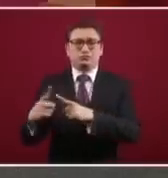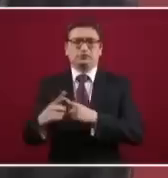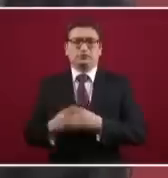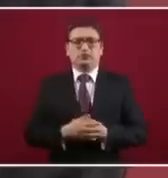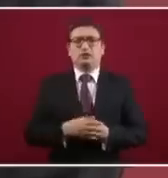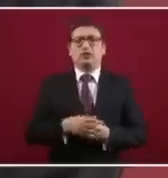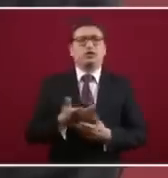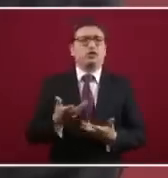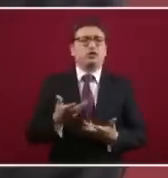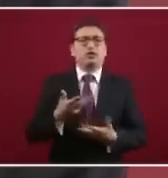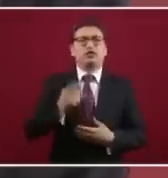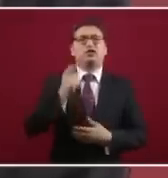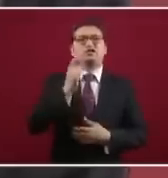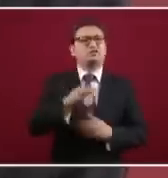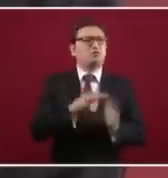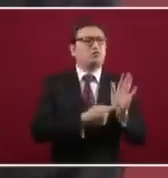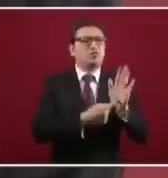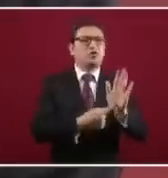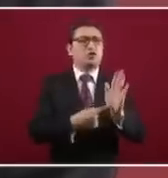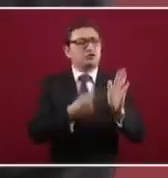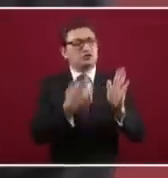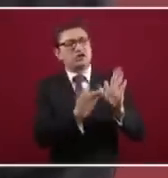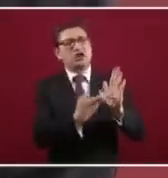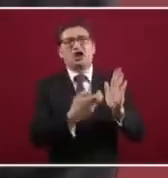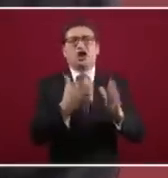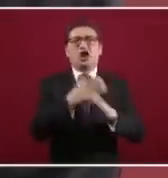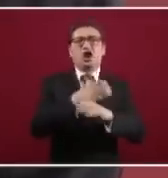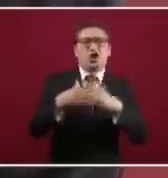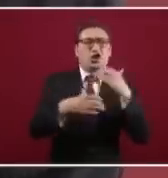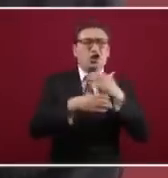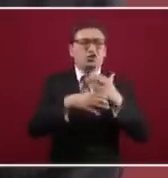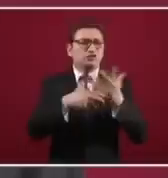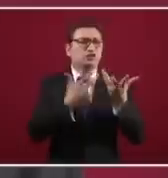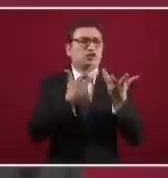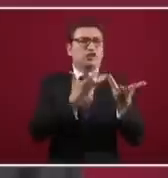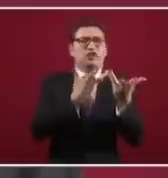en donde lo importante es lo material.